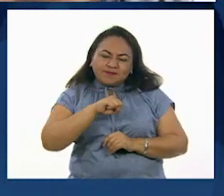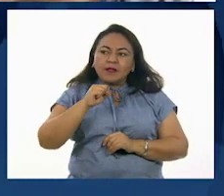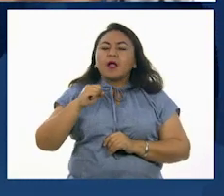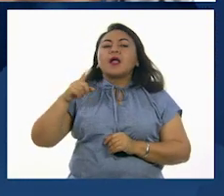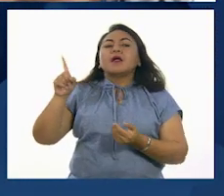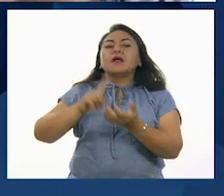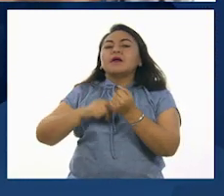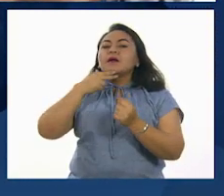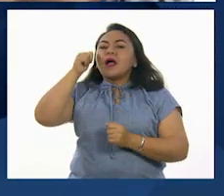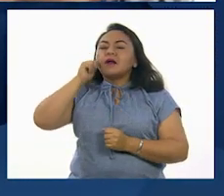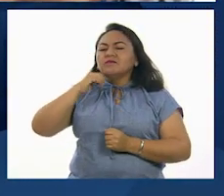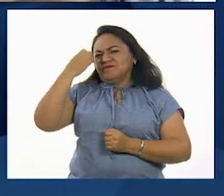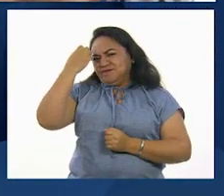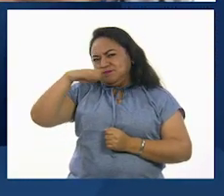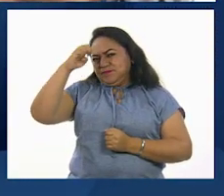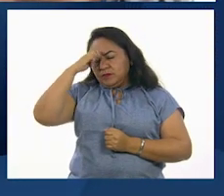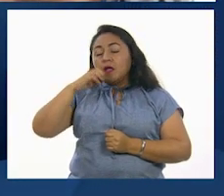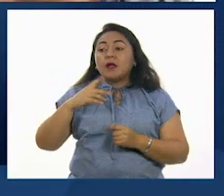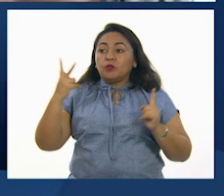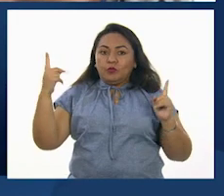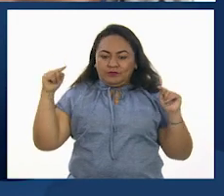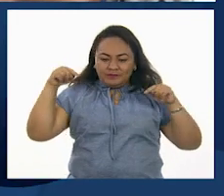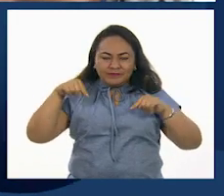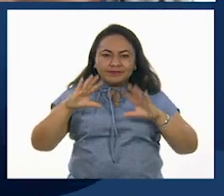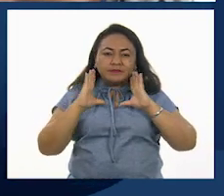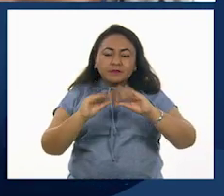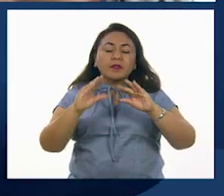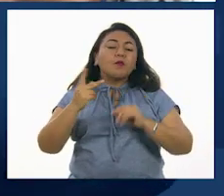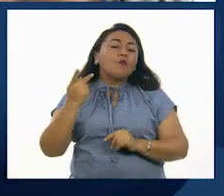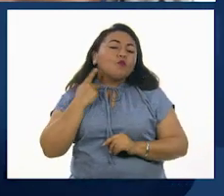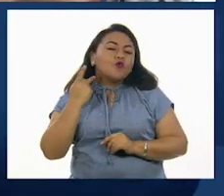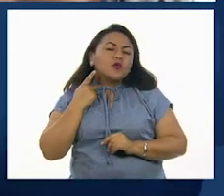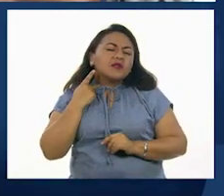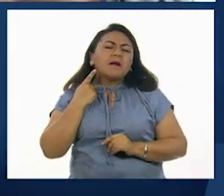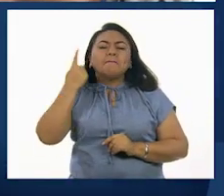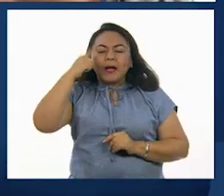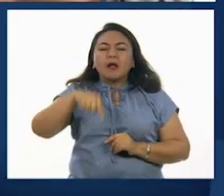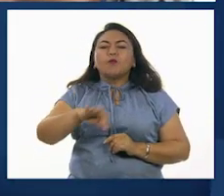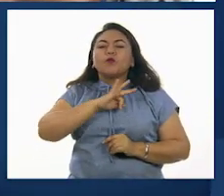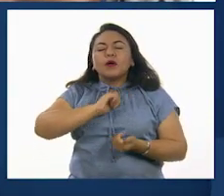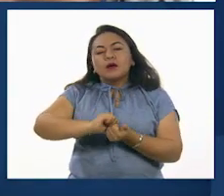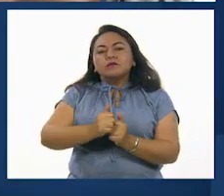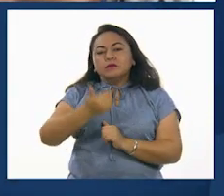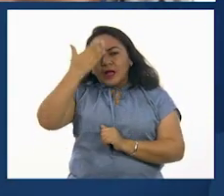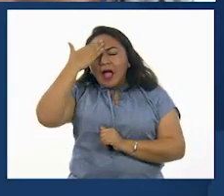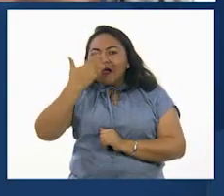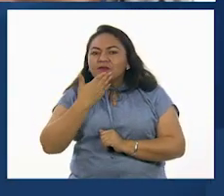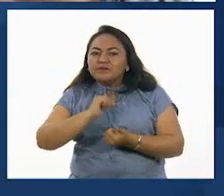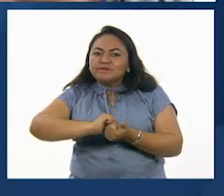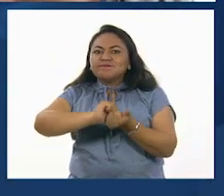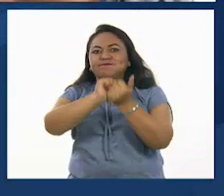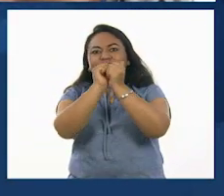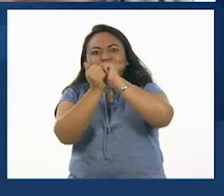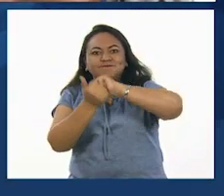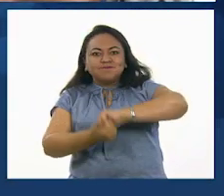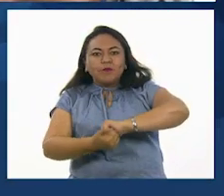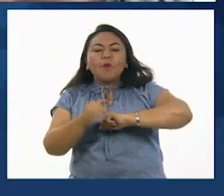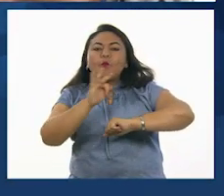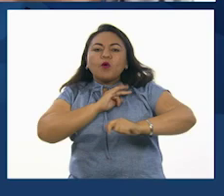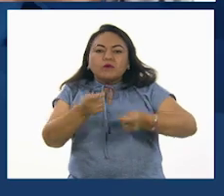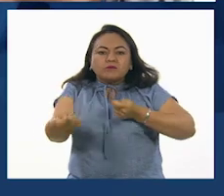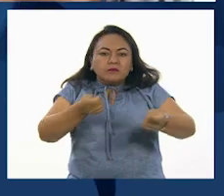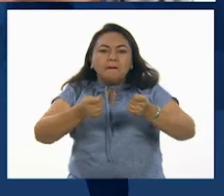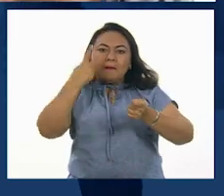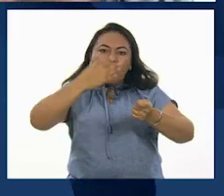esquema mencionando que Alejandro recibió educación política con la intención de que adquiriera las habilidades necesarias para regir con base